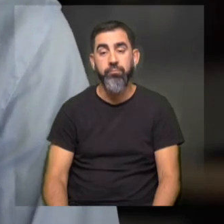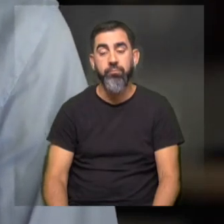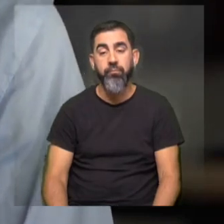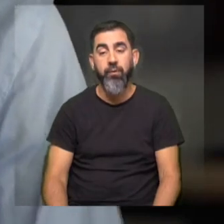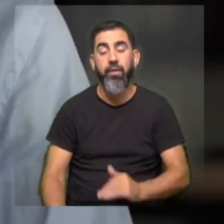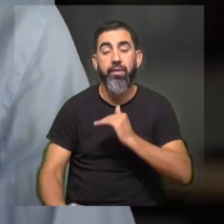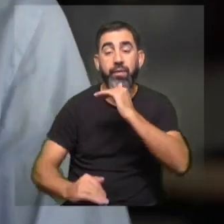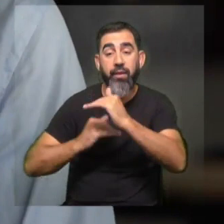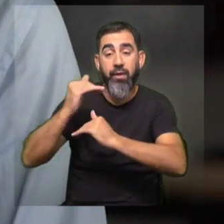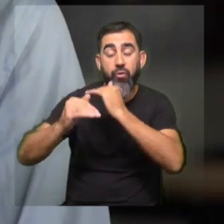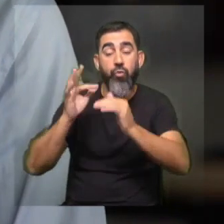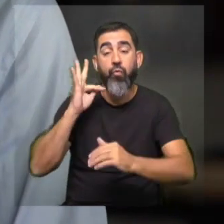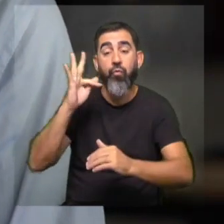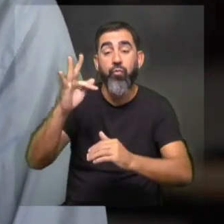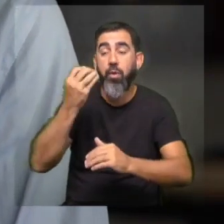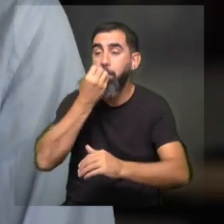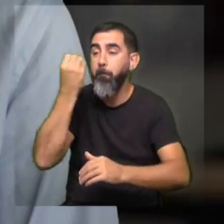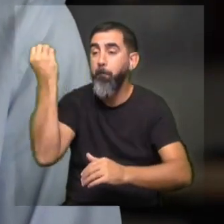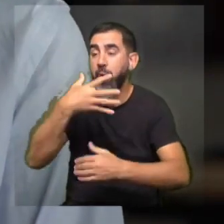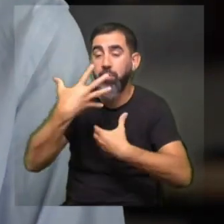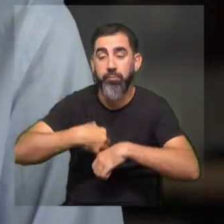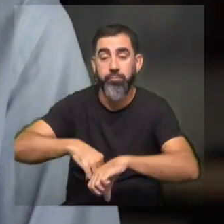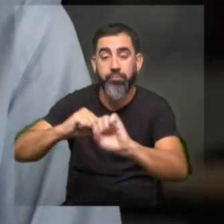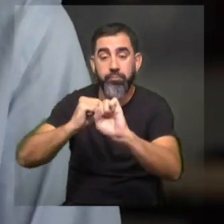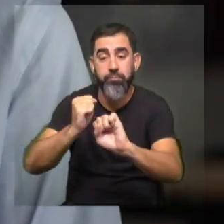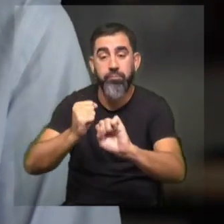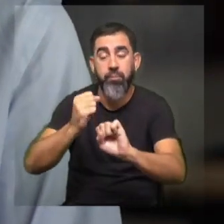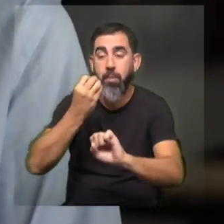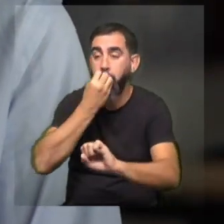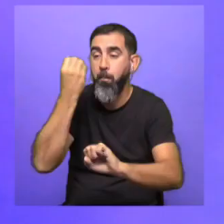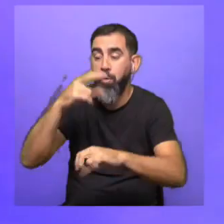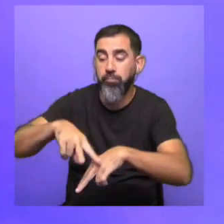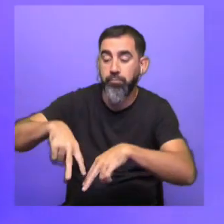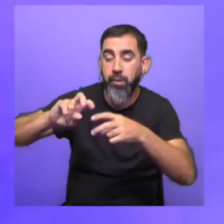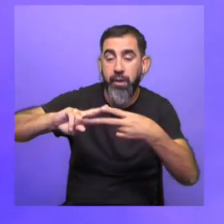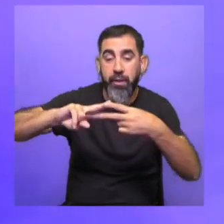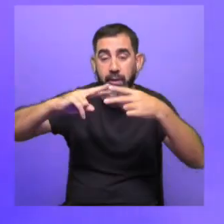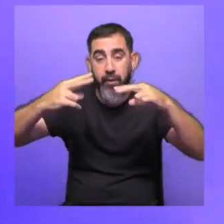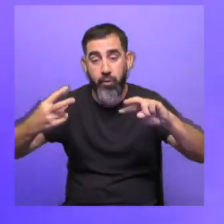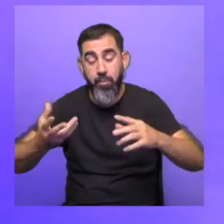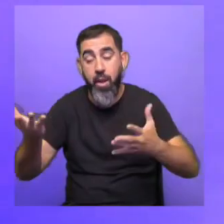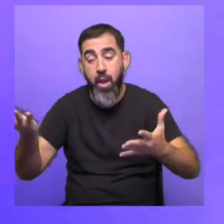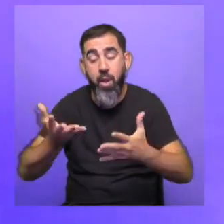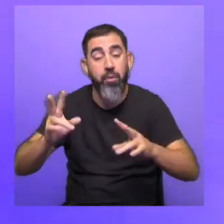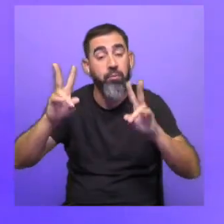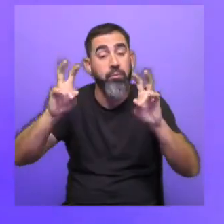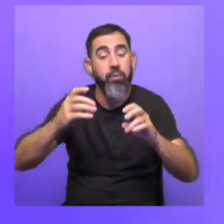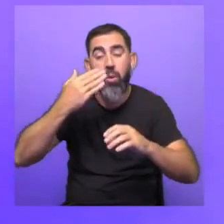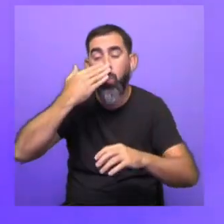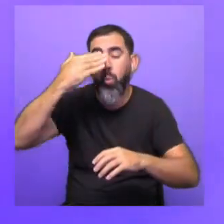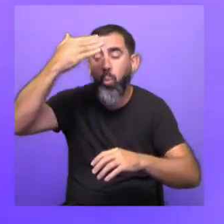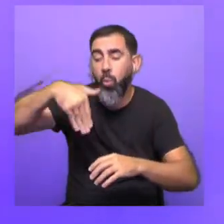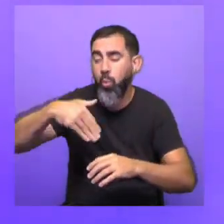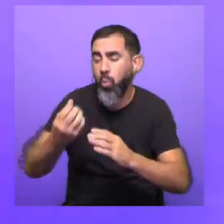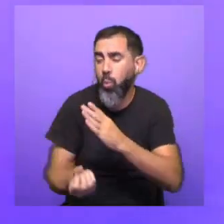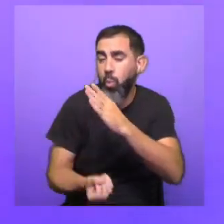desarrollos futuros, bueno, van a tener con las mejoras en el diagnóstico, más capacidad de análisis genómico. Ahora viene una cosa que es lo último de lo último,